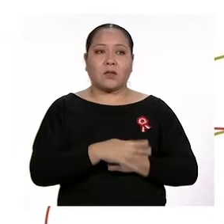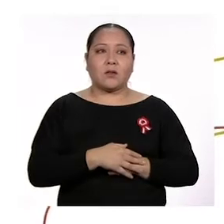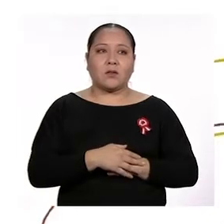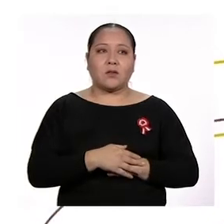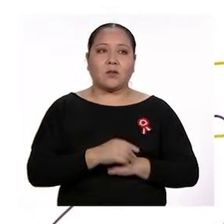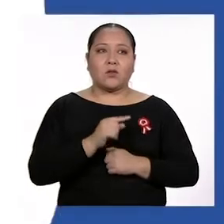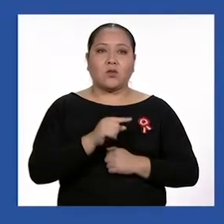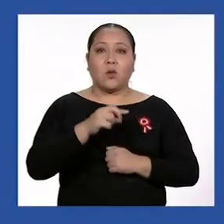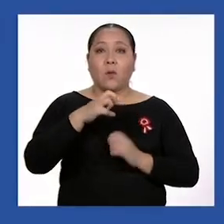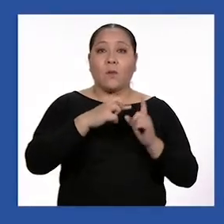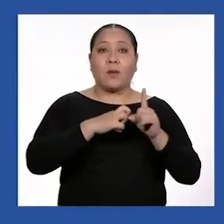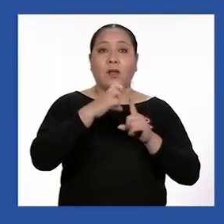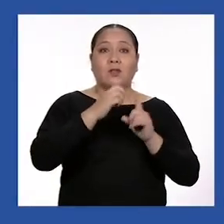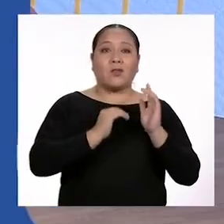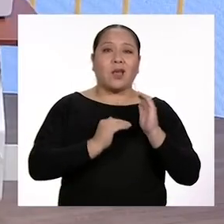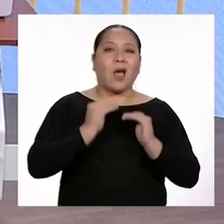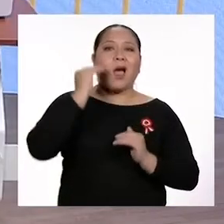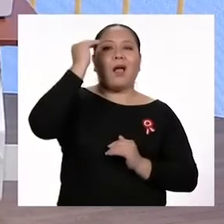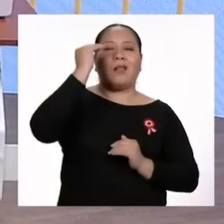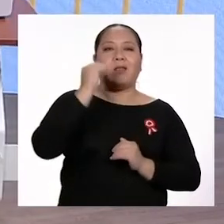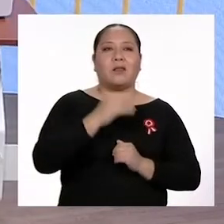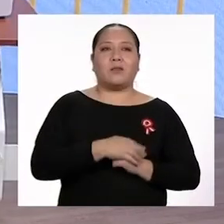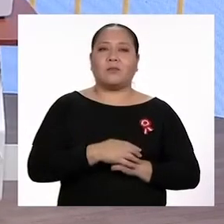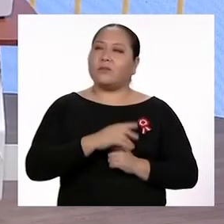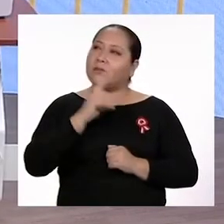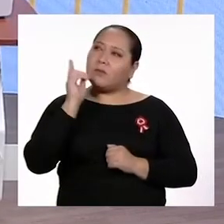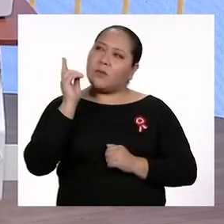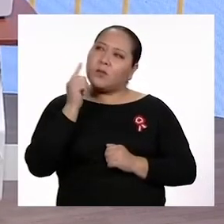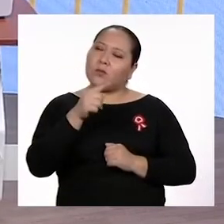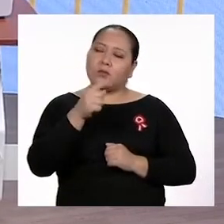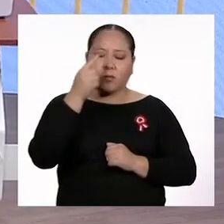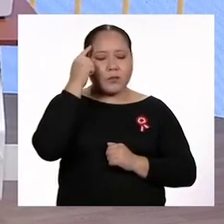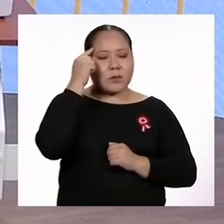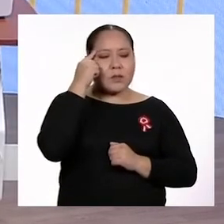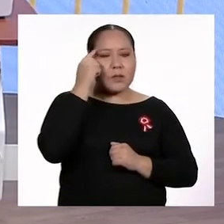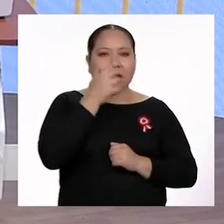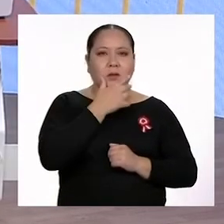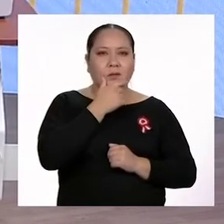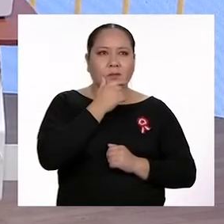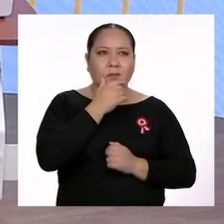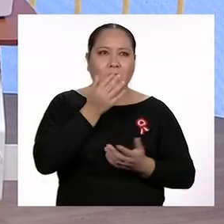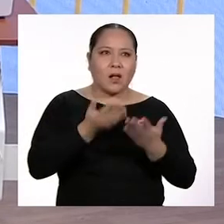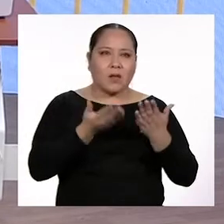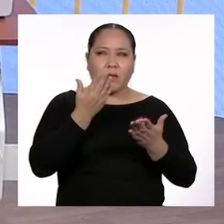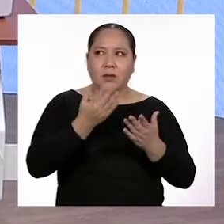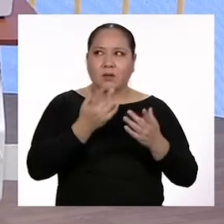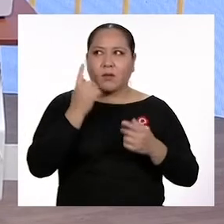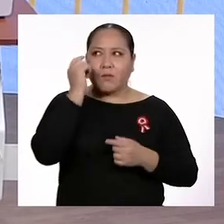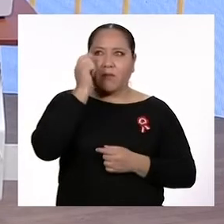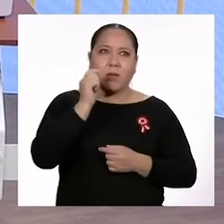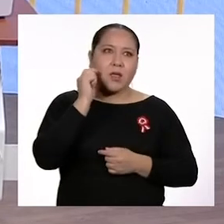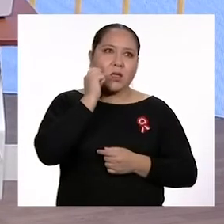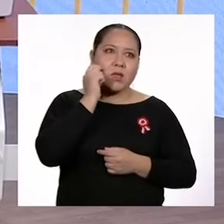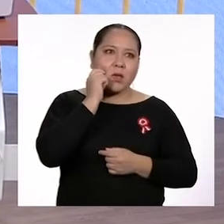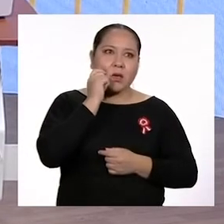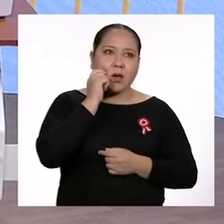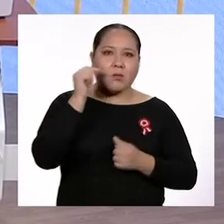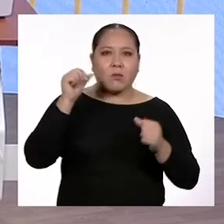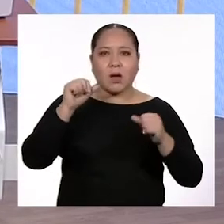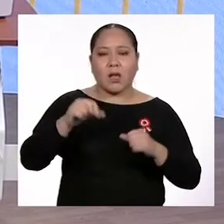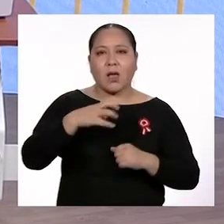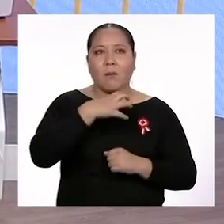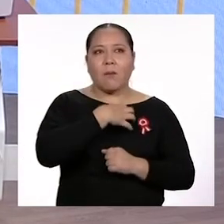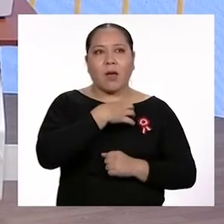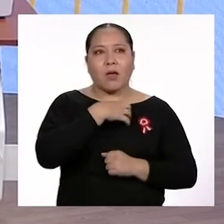presión estuvo alta. Profe, ahora que me pongo a pensar, quizás mi tía se descuidó un poco en mayo porque en